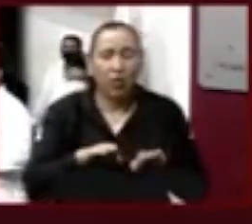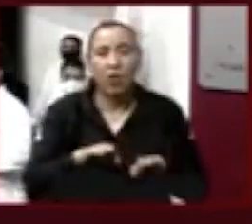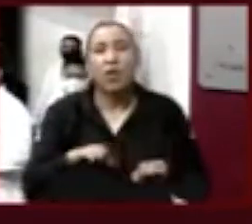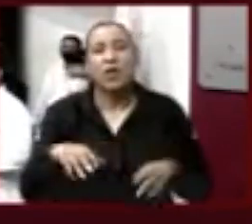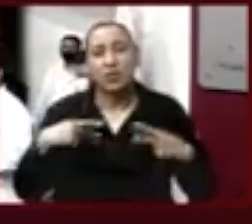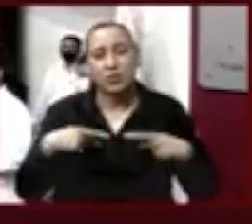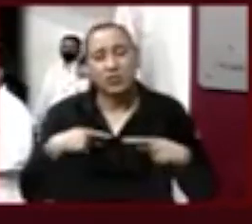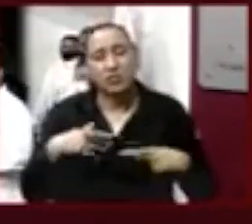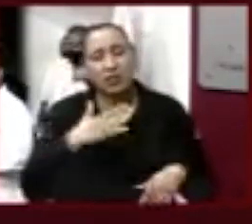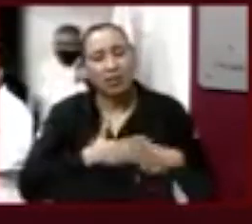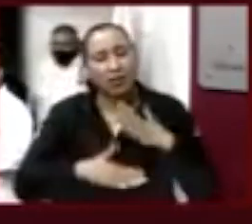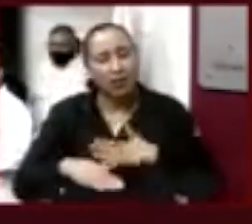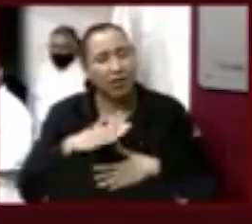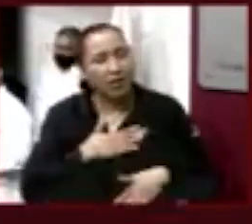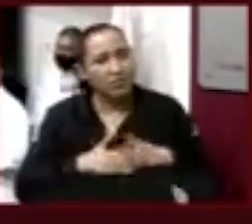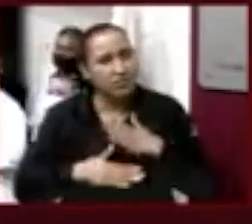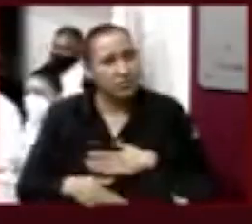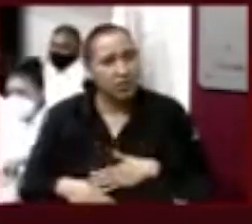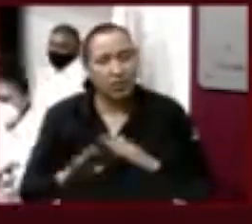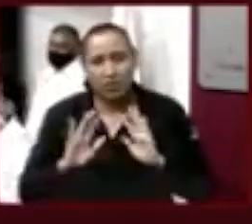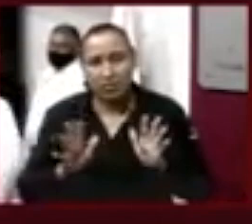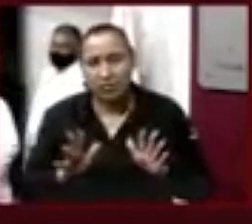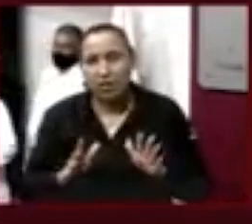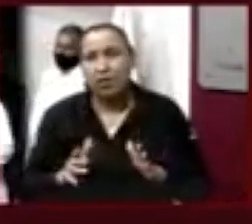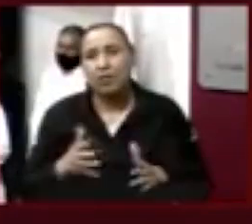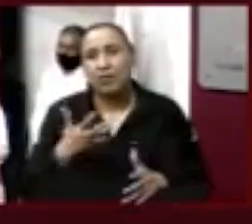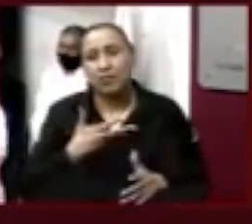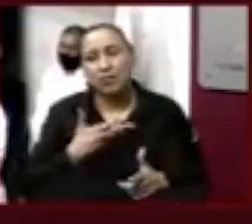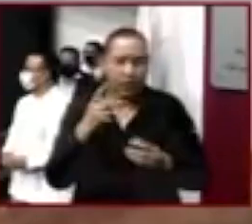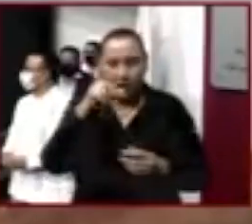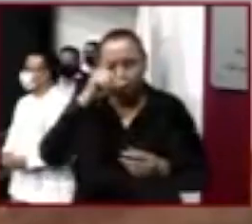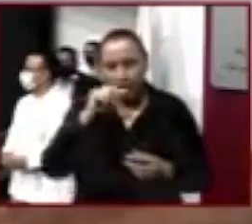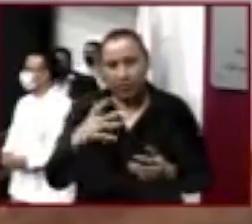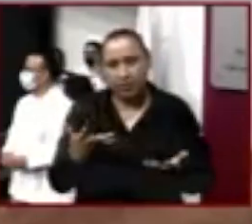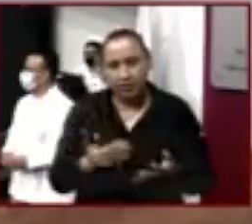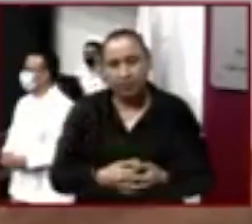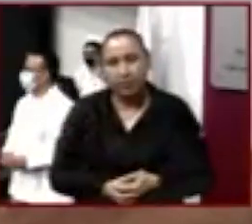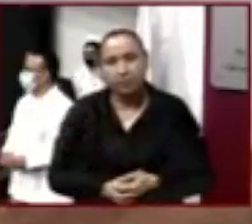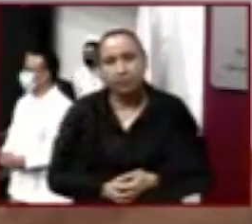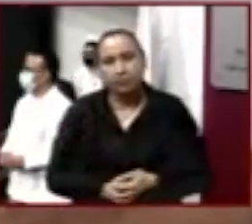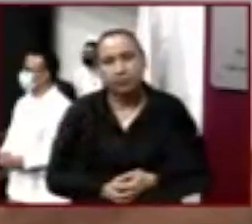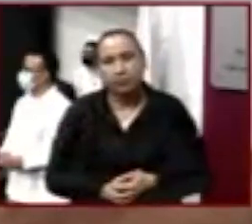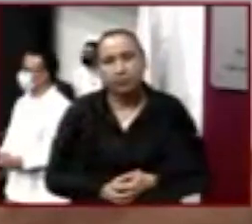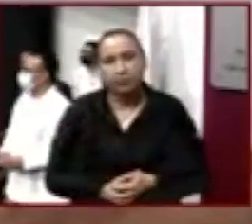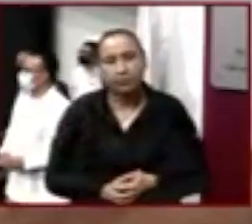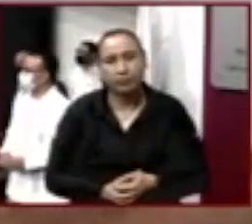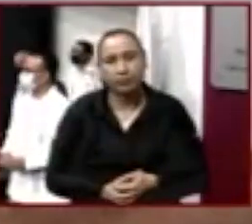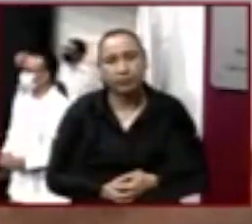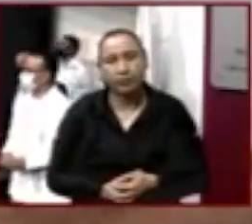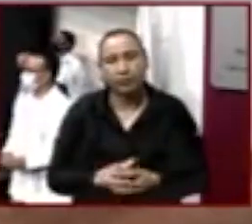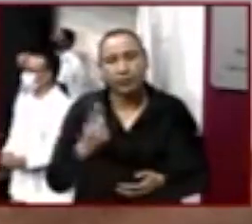cansado de quedar solo con las grandes deudas a pagar por muchos años. ¿Qué podemos decir